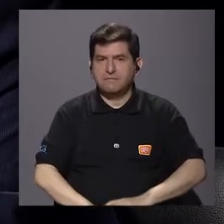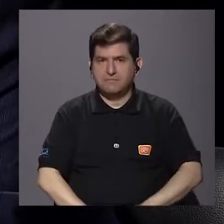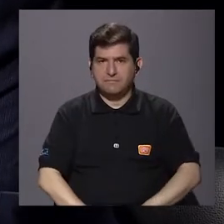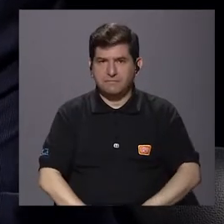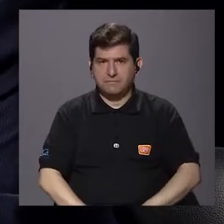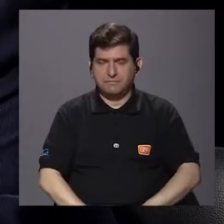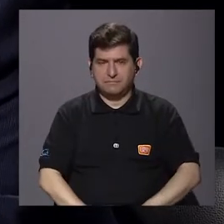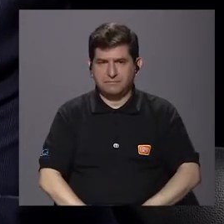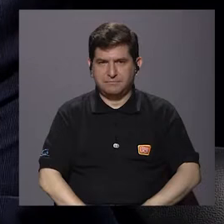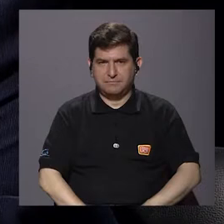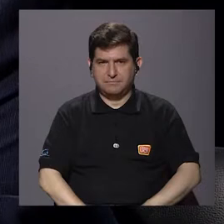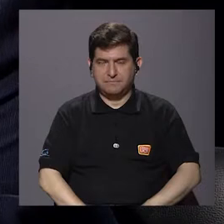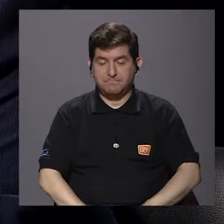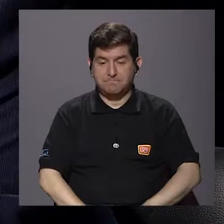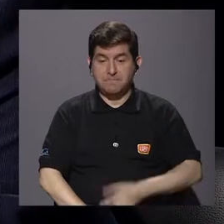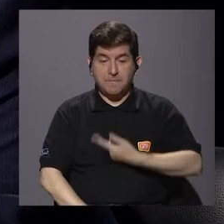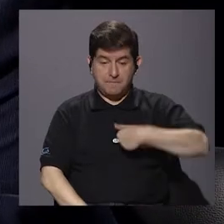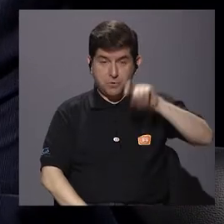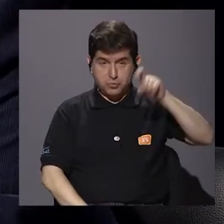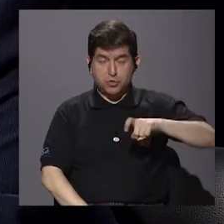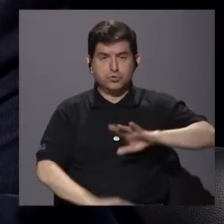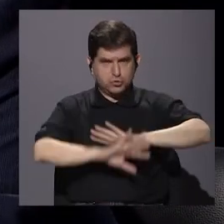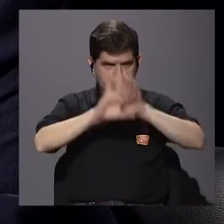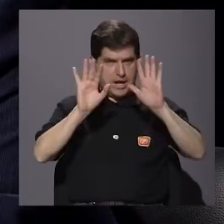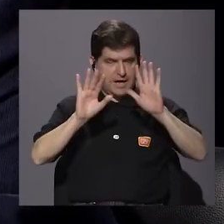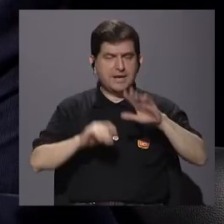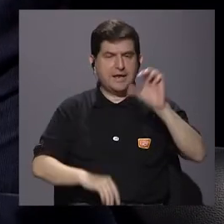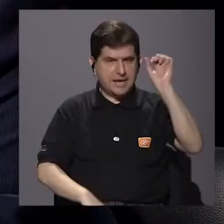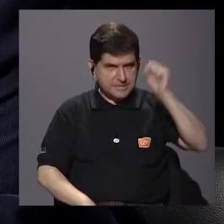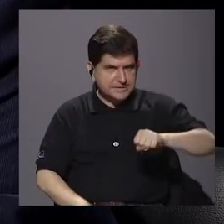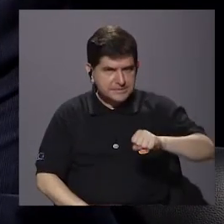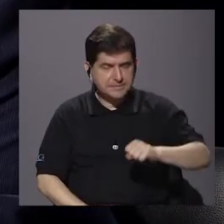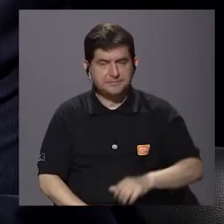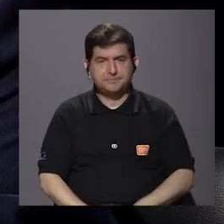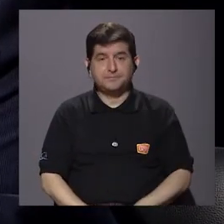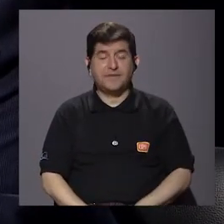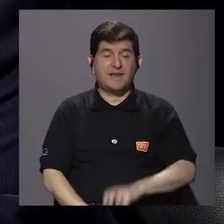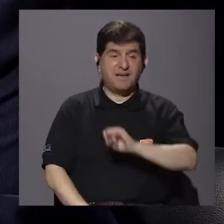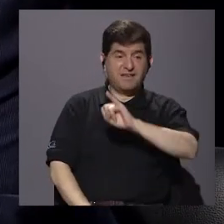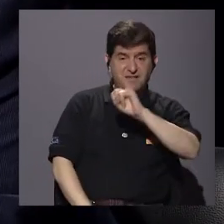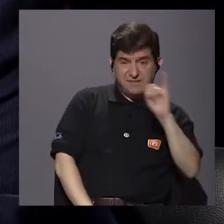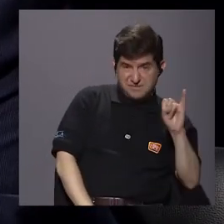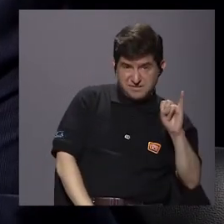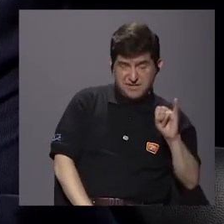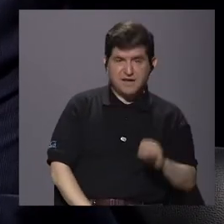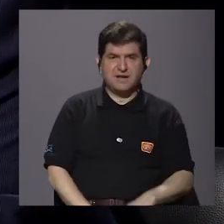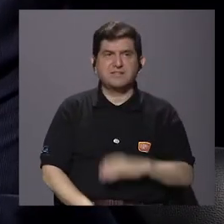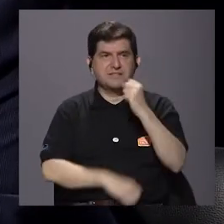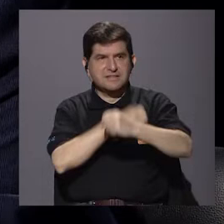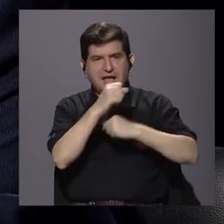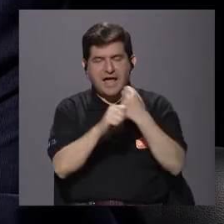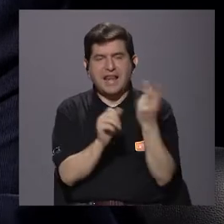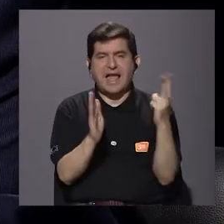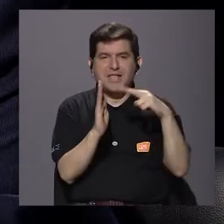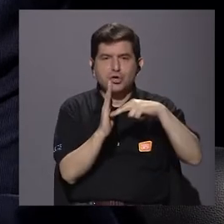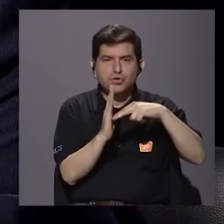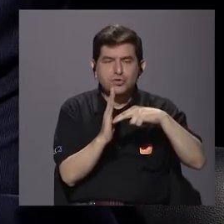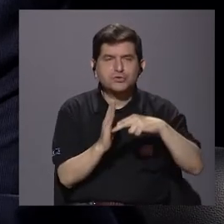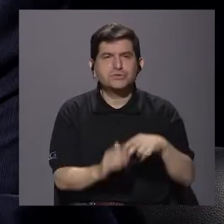ahora lo que sí tenemos que tener claro es que ser de izquierda en el año